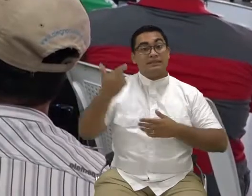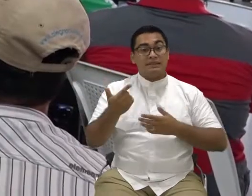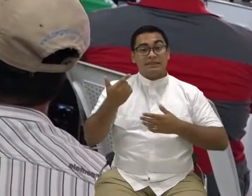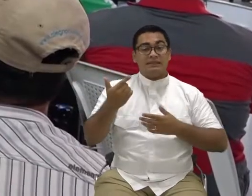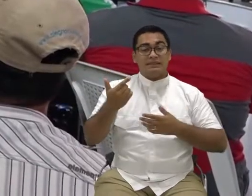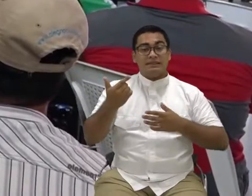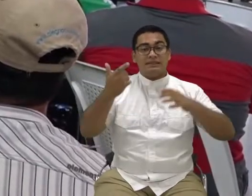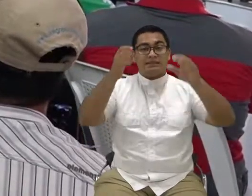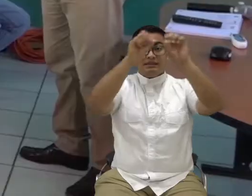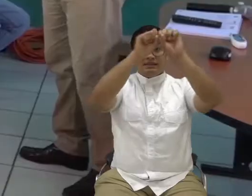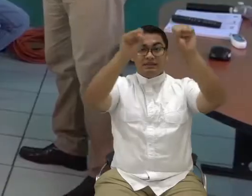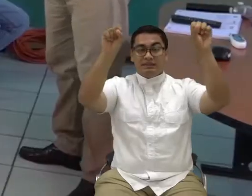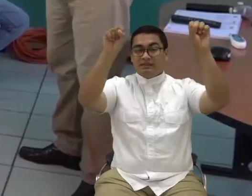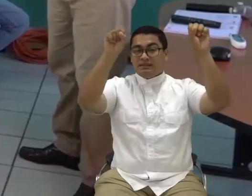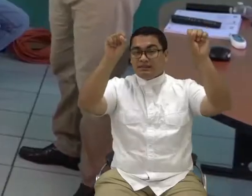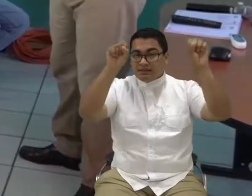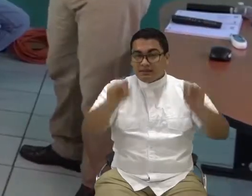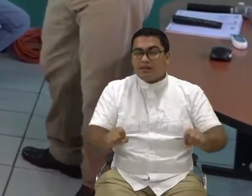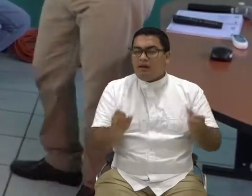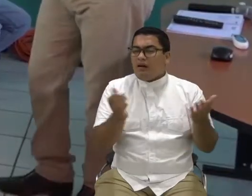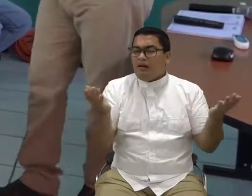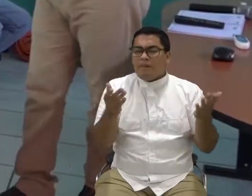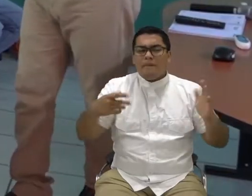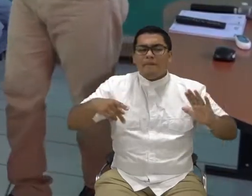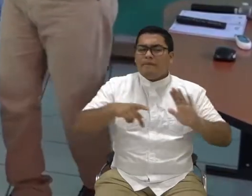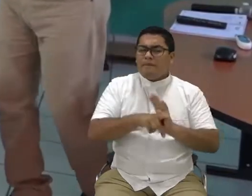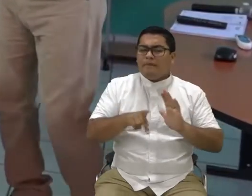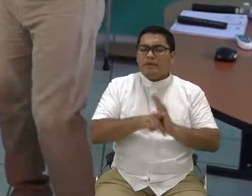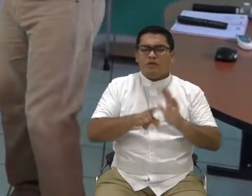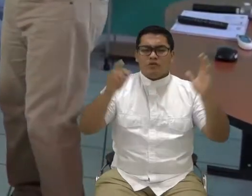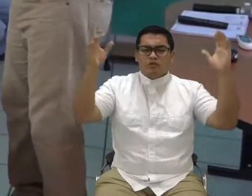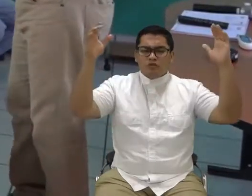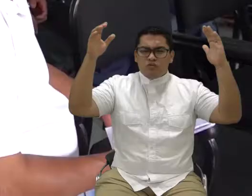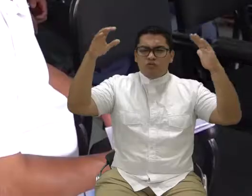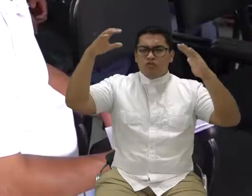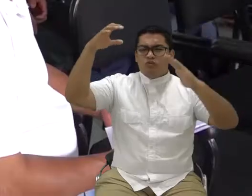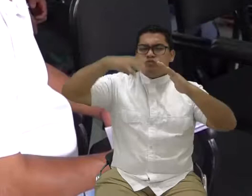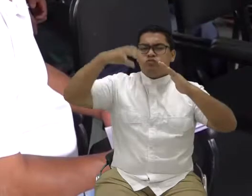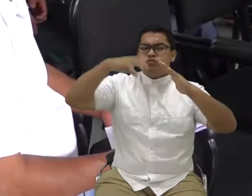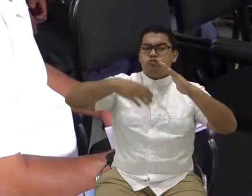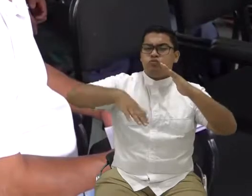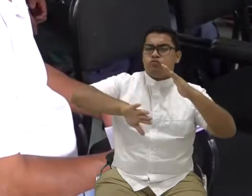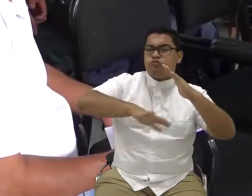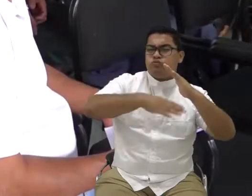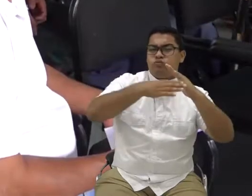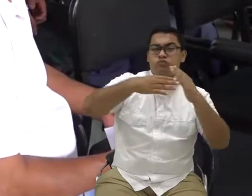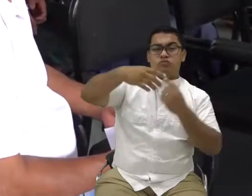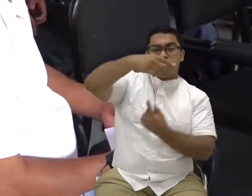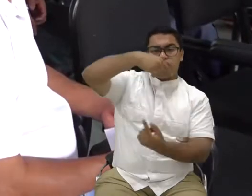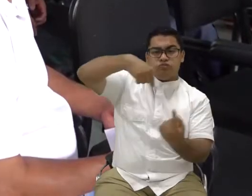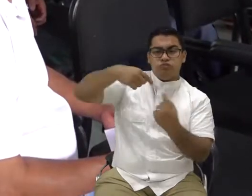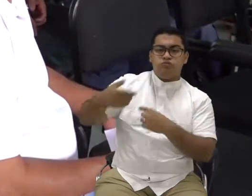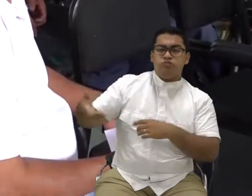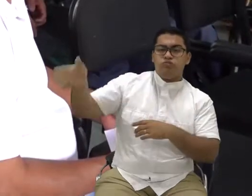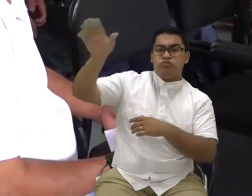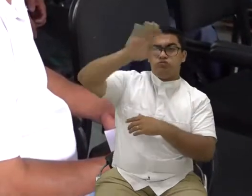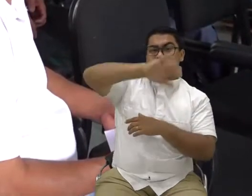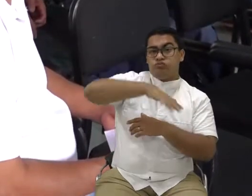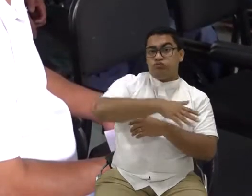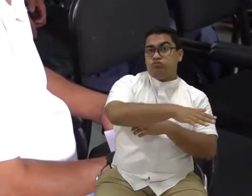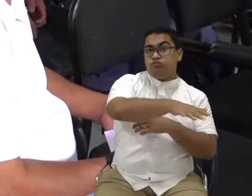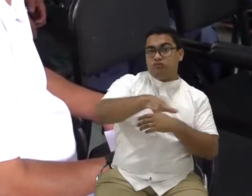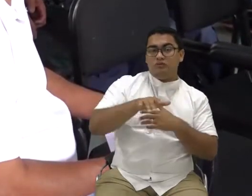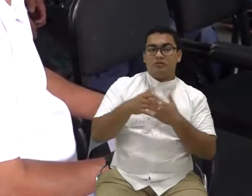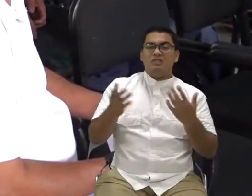en gestión integral de riesgo de desastre en los departamentos de Estelí, Madrid, Boaco y Chontales. El curso en el que